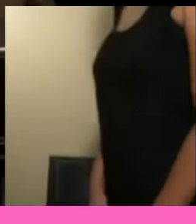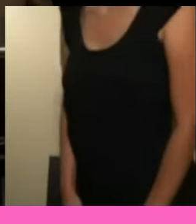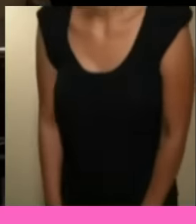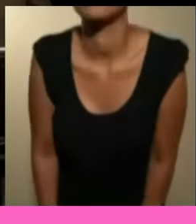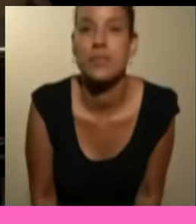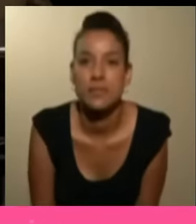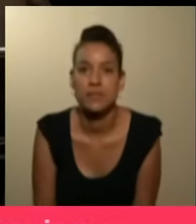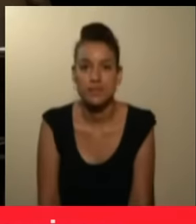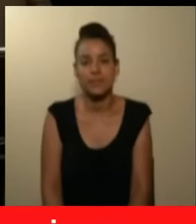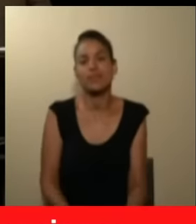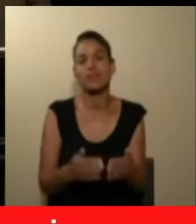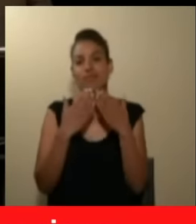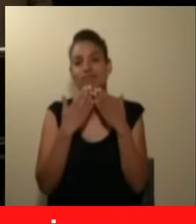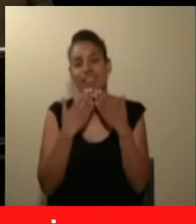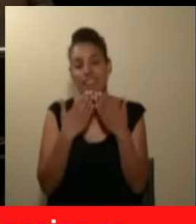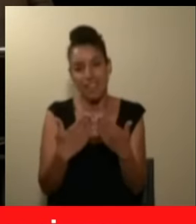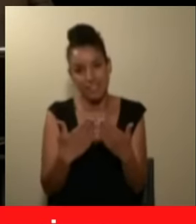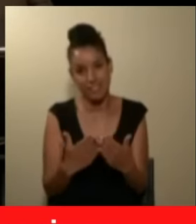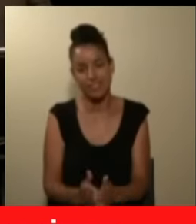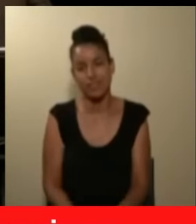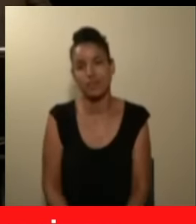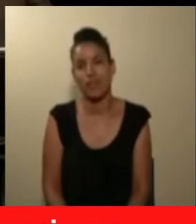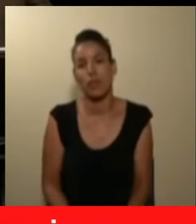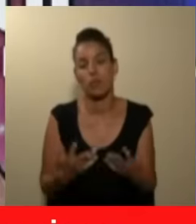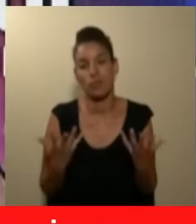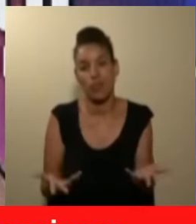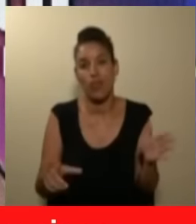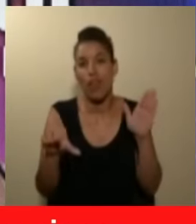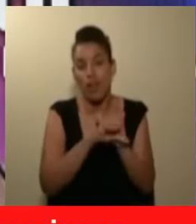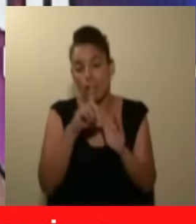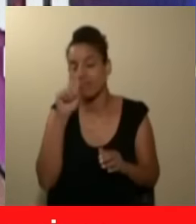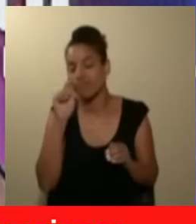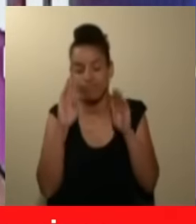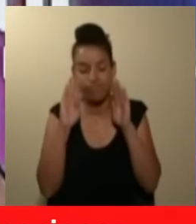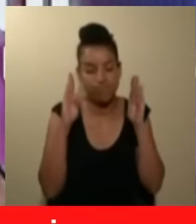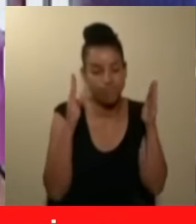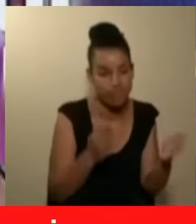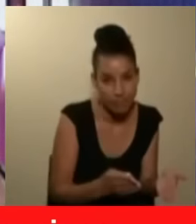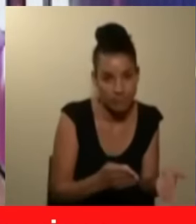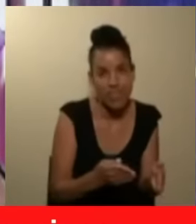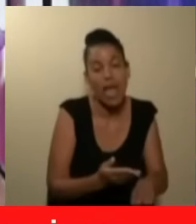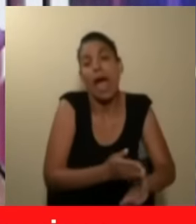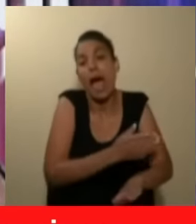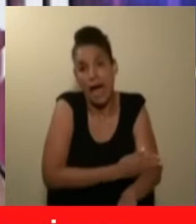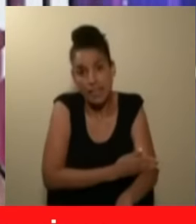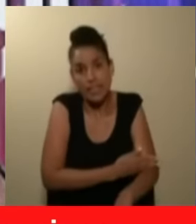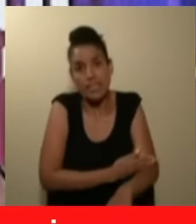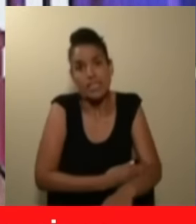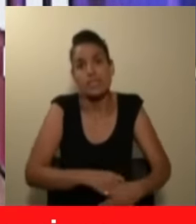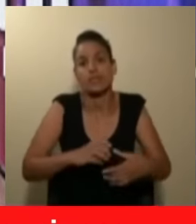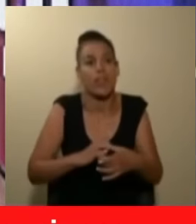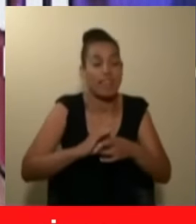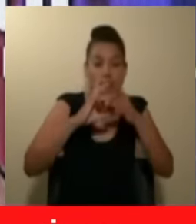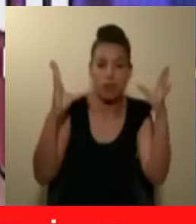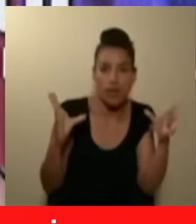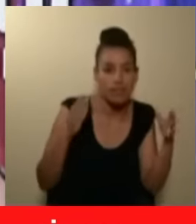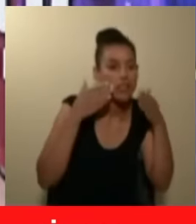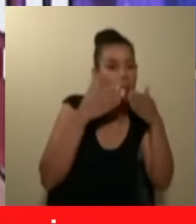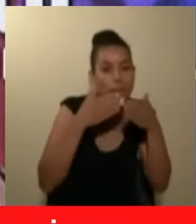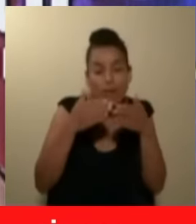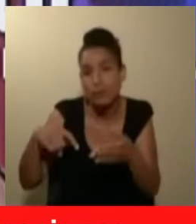Vergara. Gracias. Bueno, la LUC no fue fruto de un diálogo democrático profundo, ni de la búsqueda de